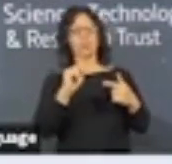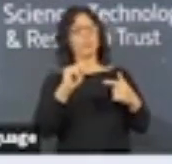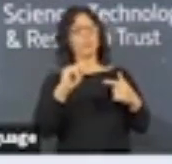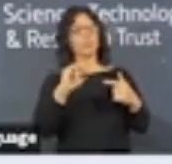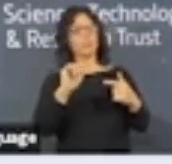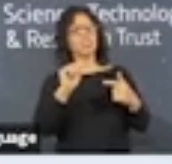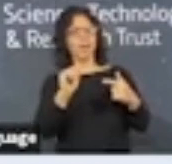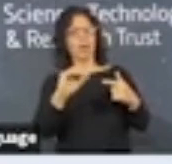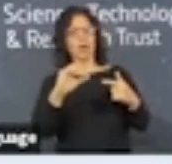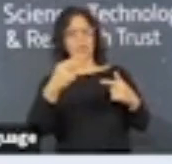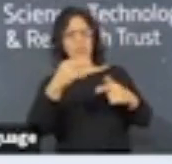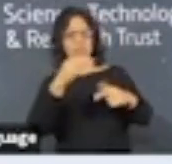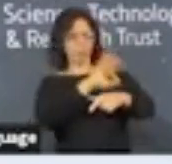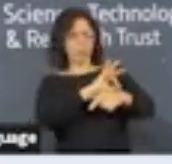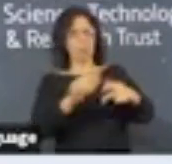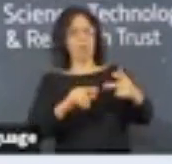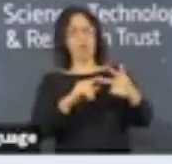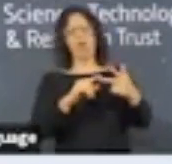aegypti.